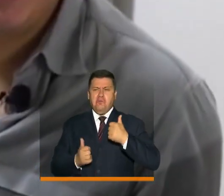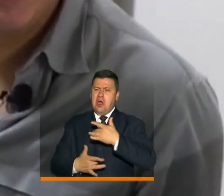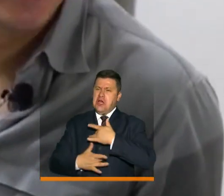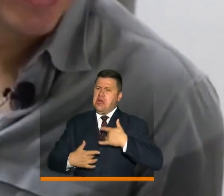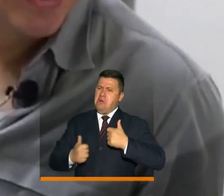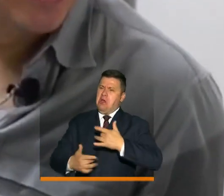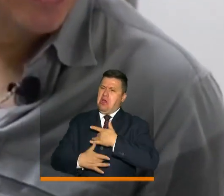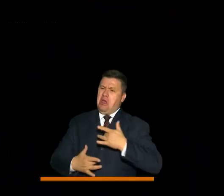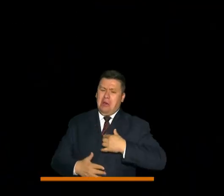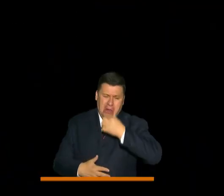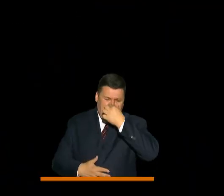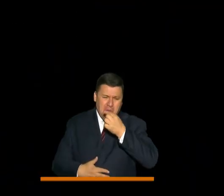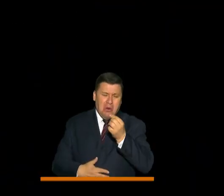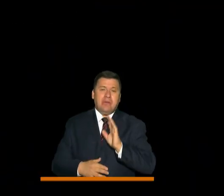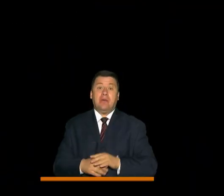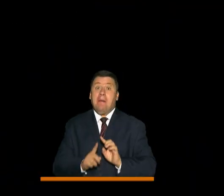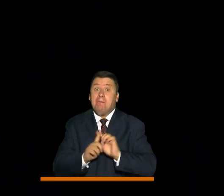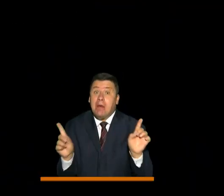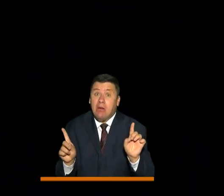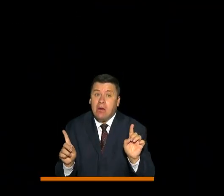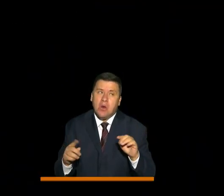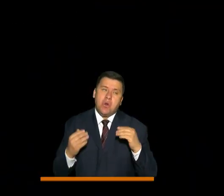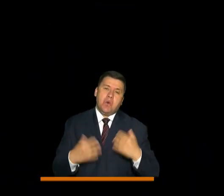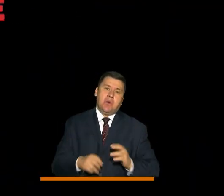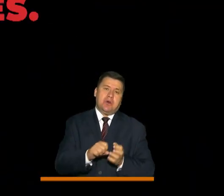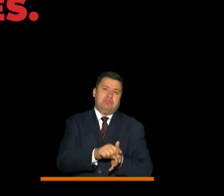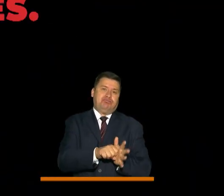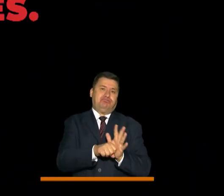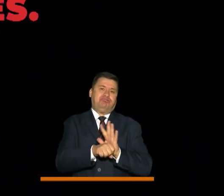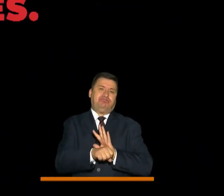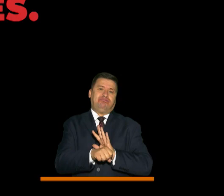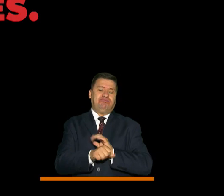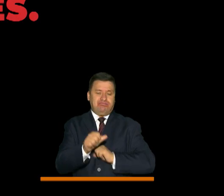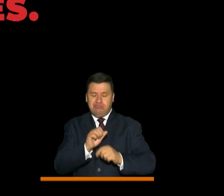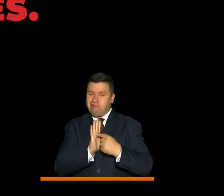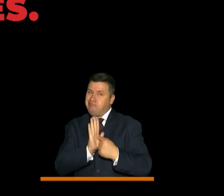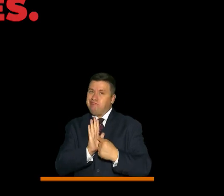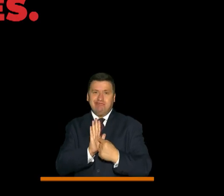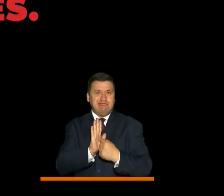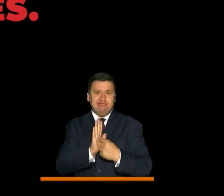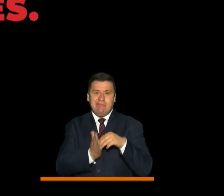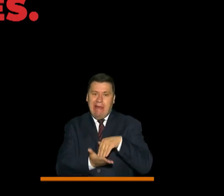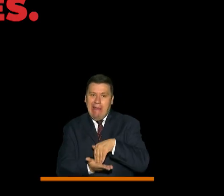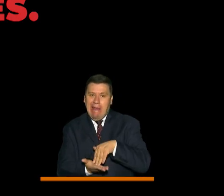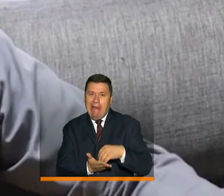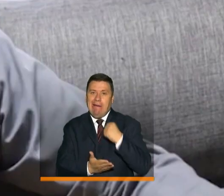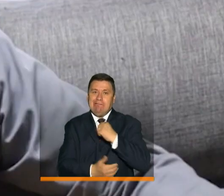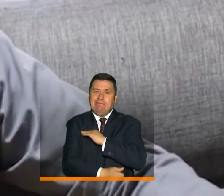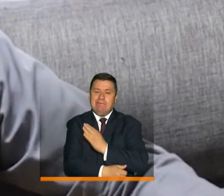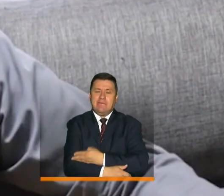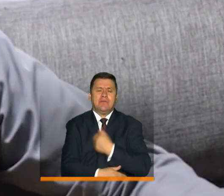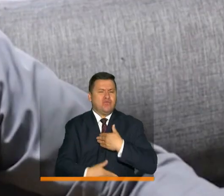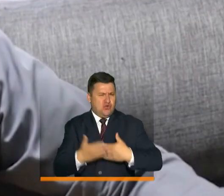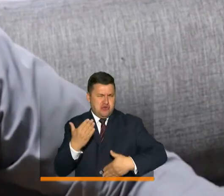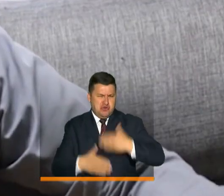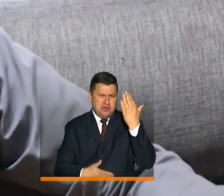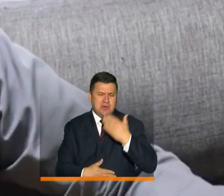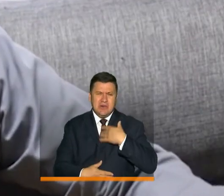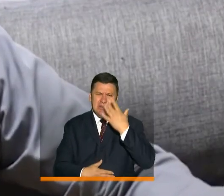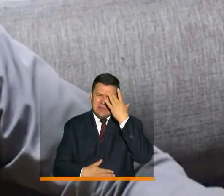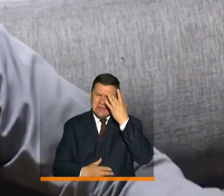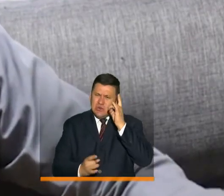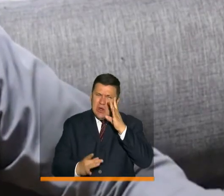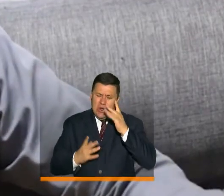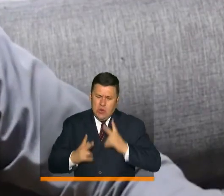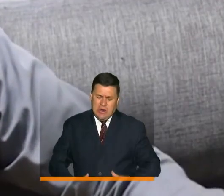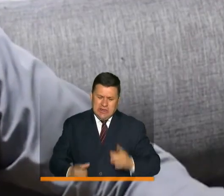salud, era una gripa más. Sin embargo, el COVID le mostró que todos somos vulnerables. Empecé con dolor de